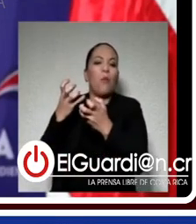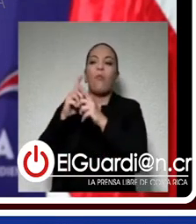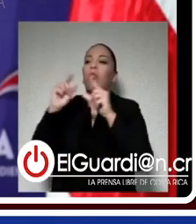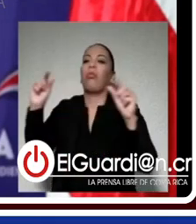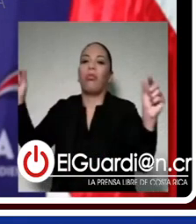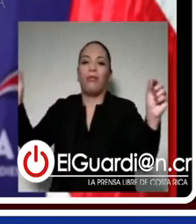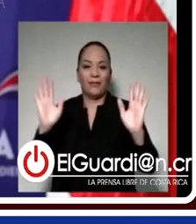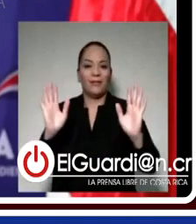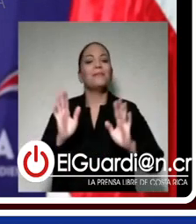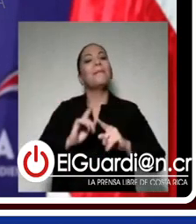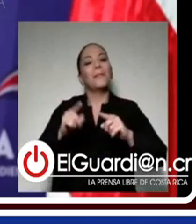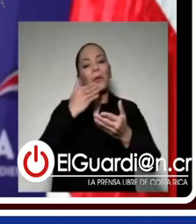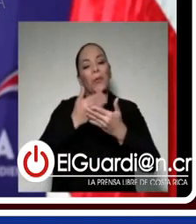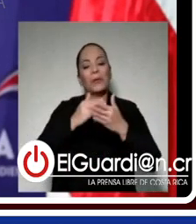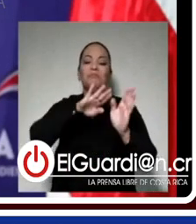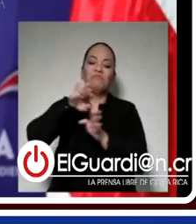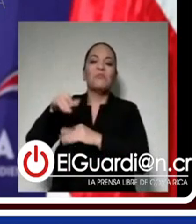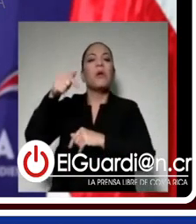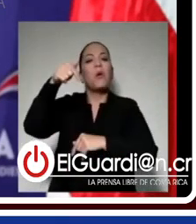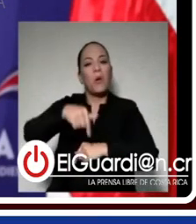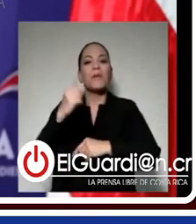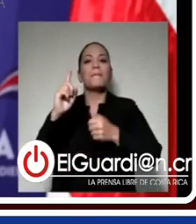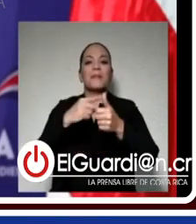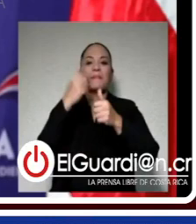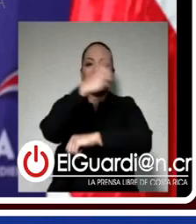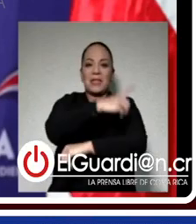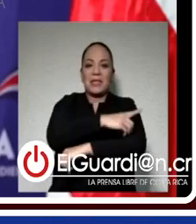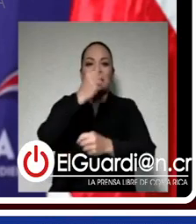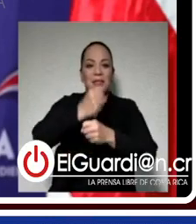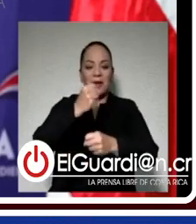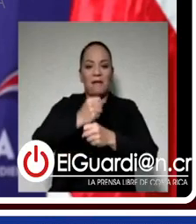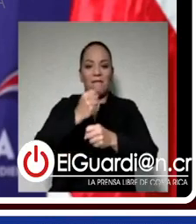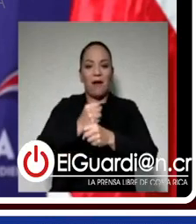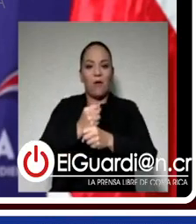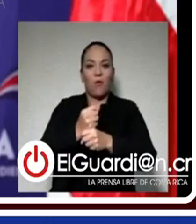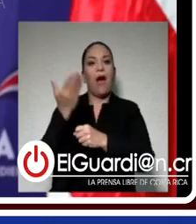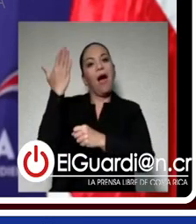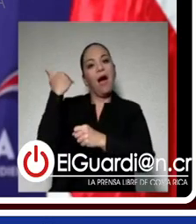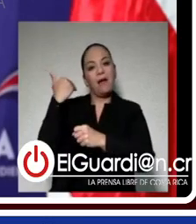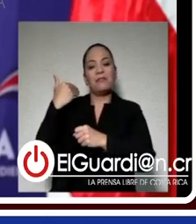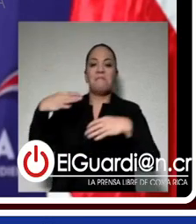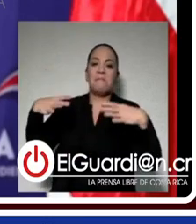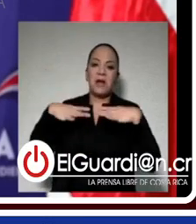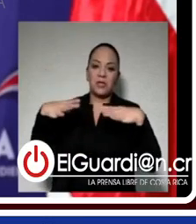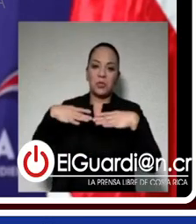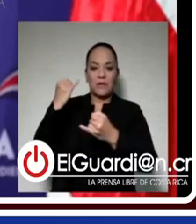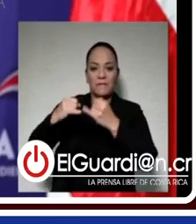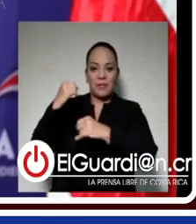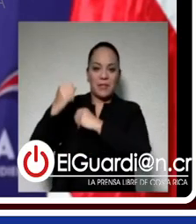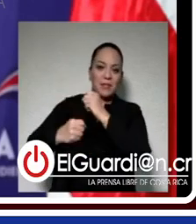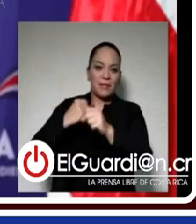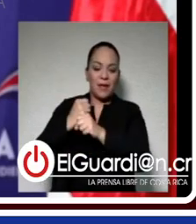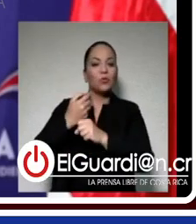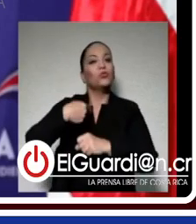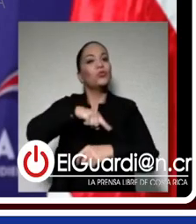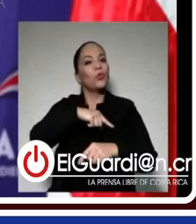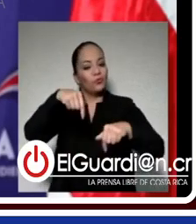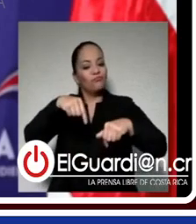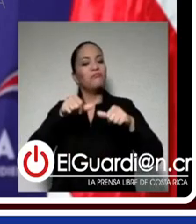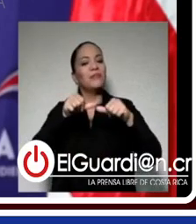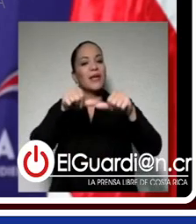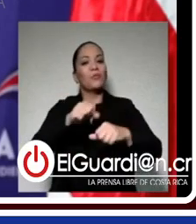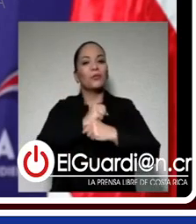es el primer día de trabajo, luego del receso de fin de año. Seguimos trabajando muy